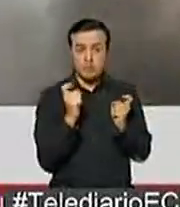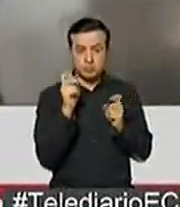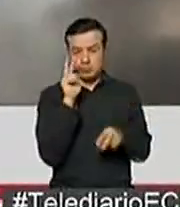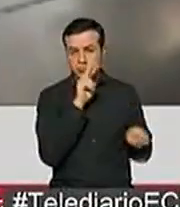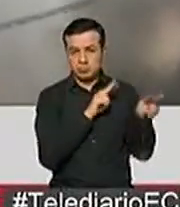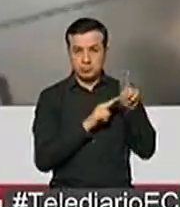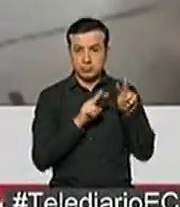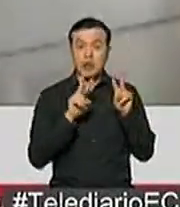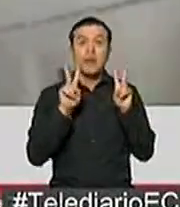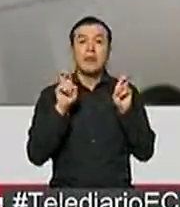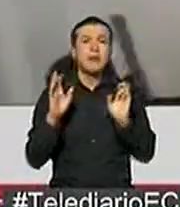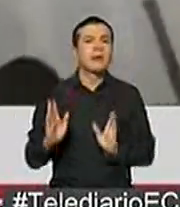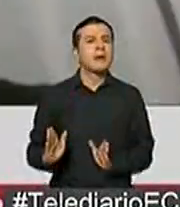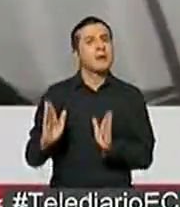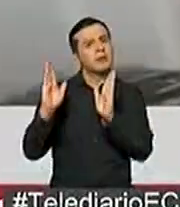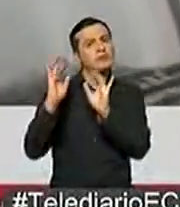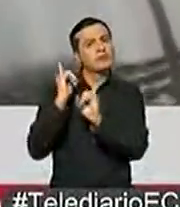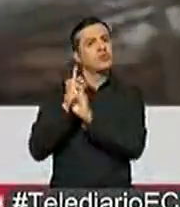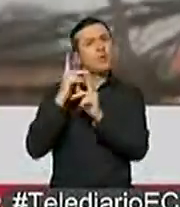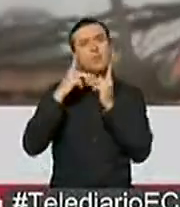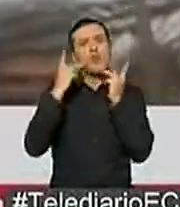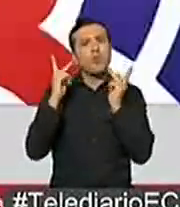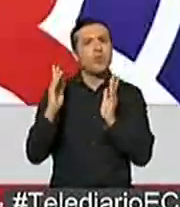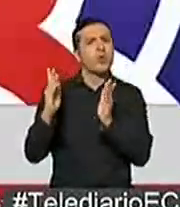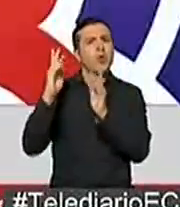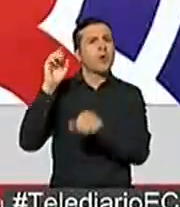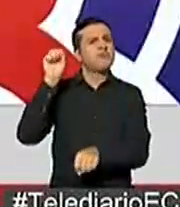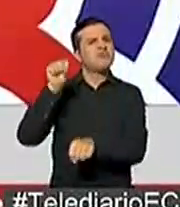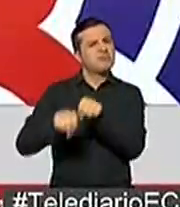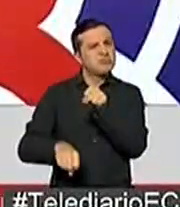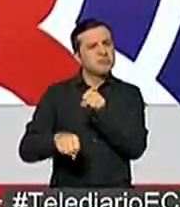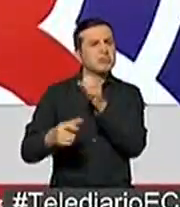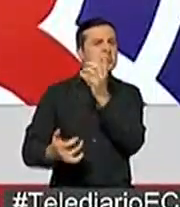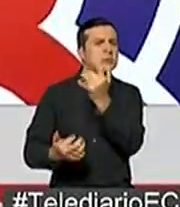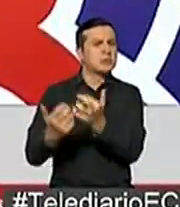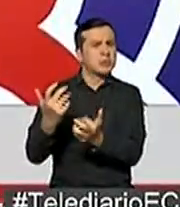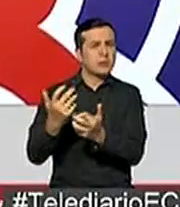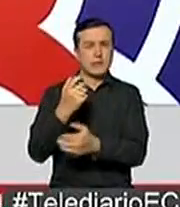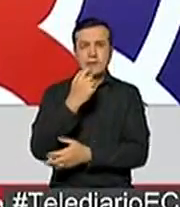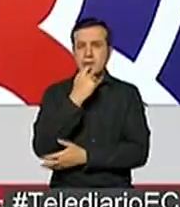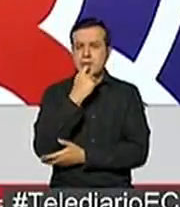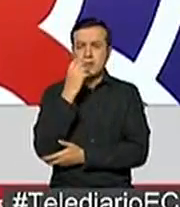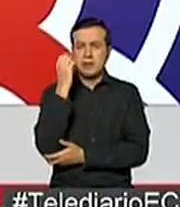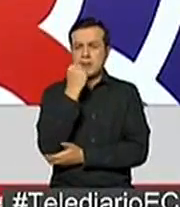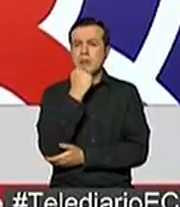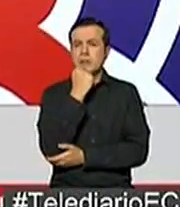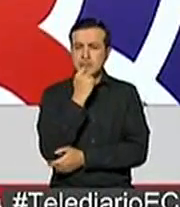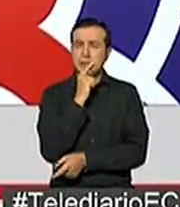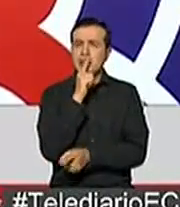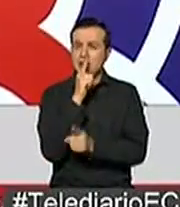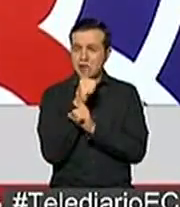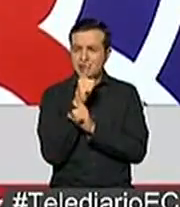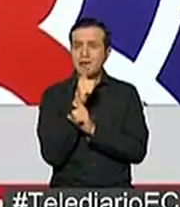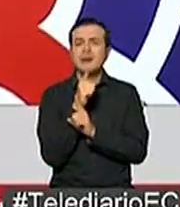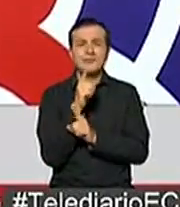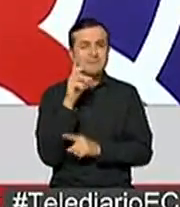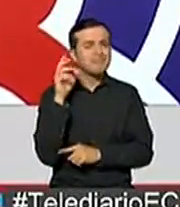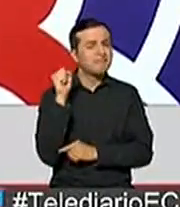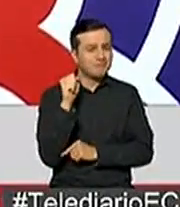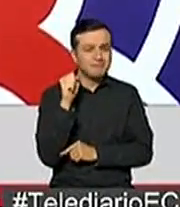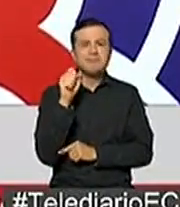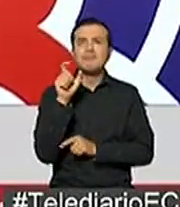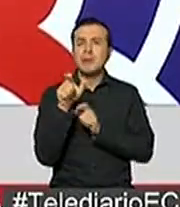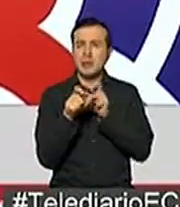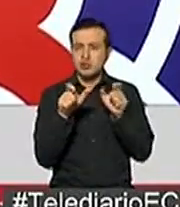ataque a las instituciones públicas y privadas generó la oportunidad para que veamos la cabeza de